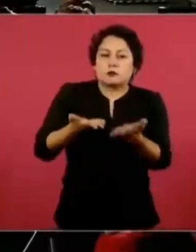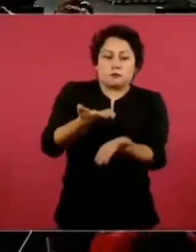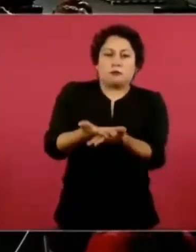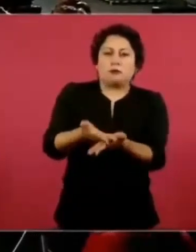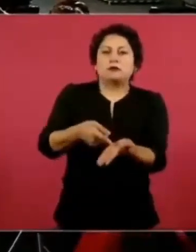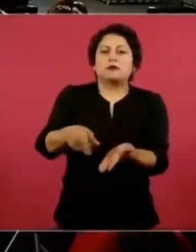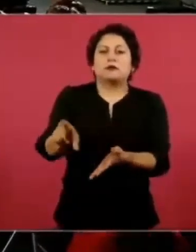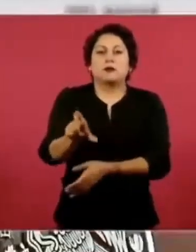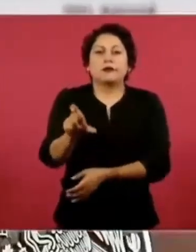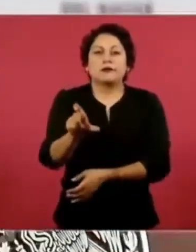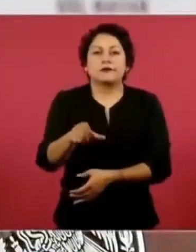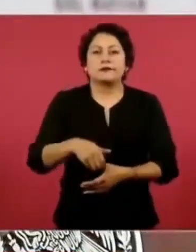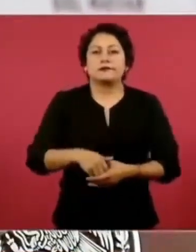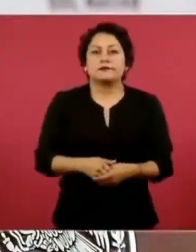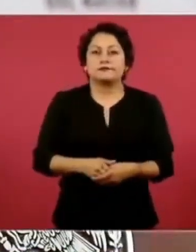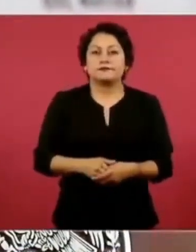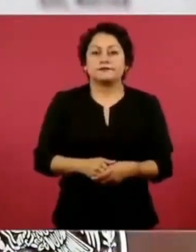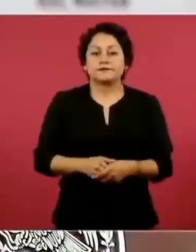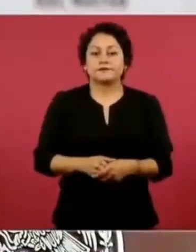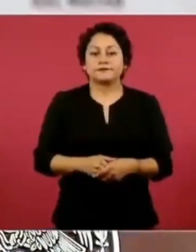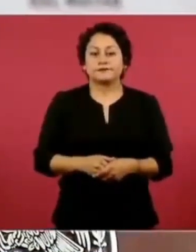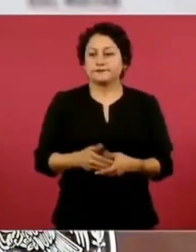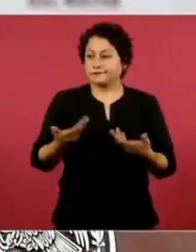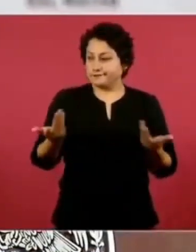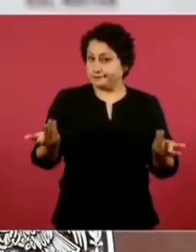sea, entró el trámite el viernes.